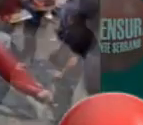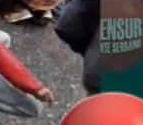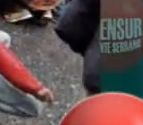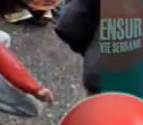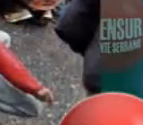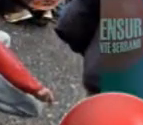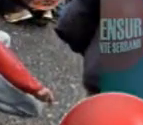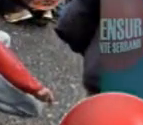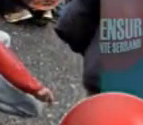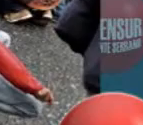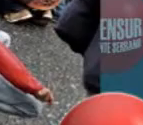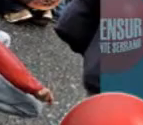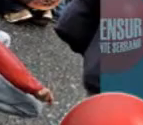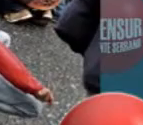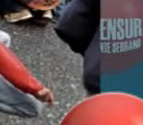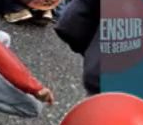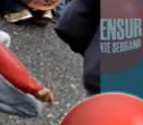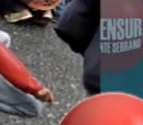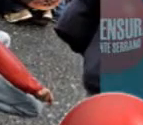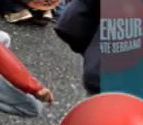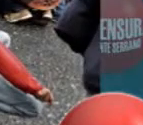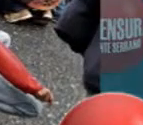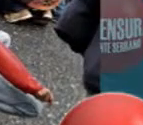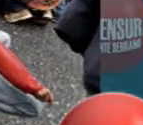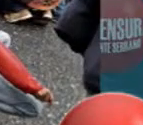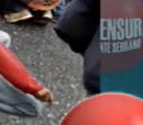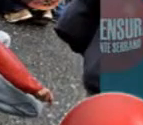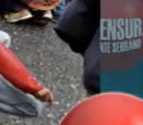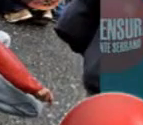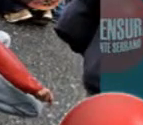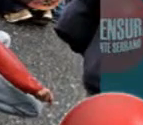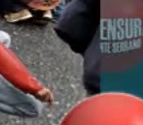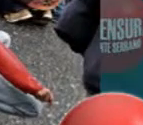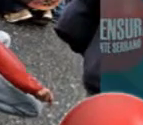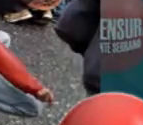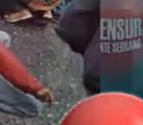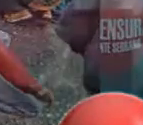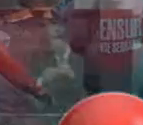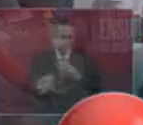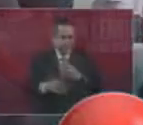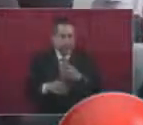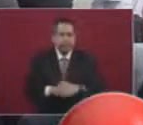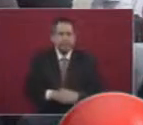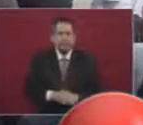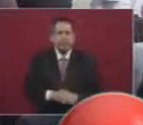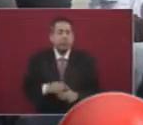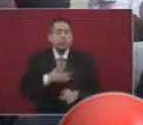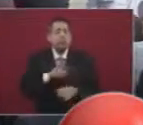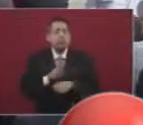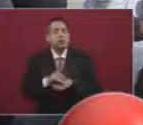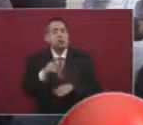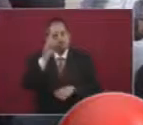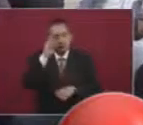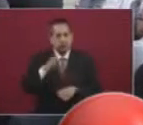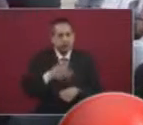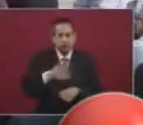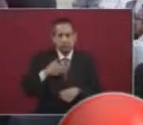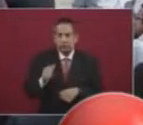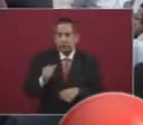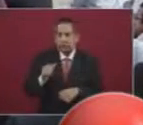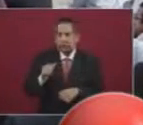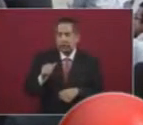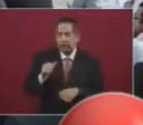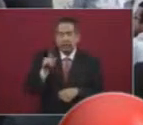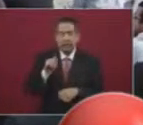Obrador sobre este tema en la mañanera. Vemos y escuchamos. Gracias, buenos días, señor presidente. Nareli Palomares, de